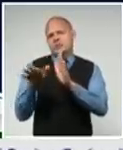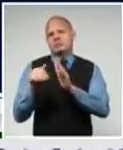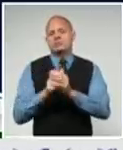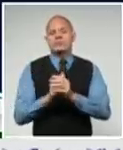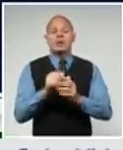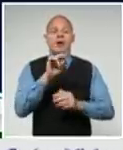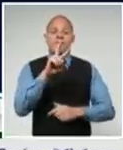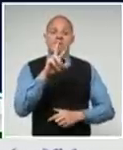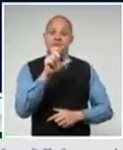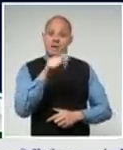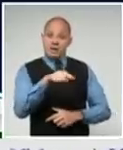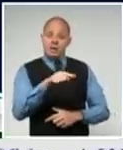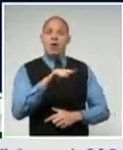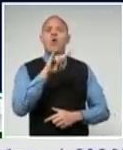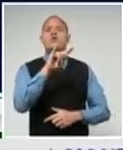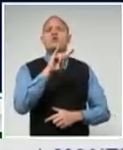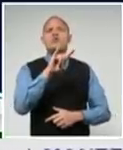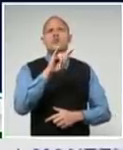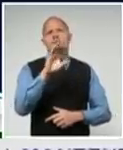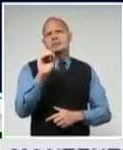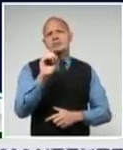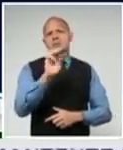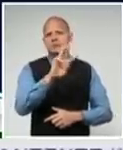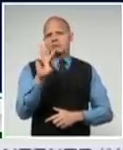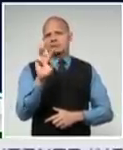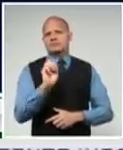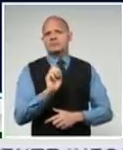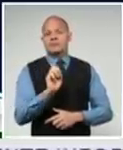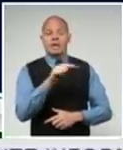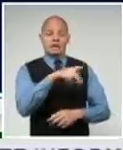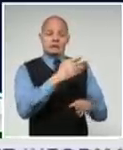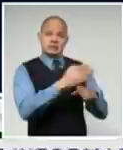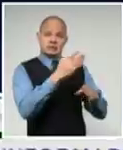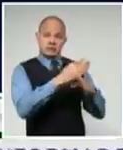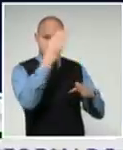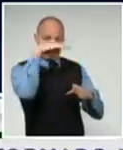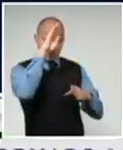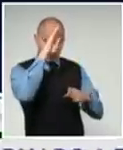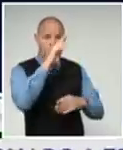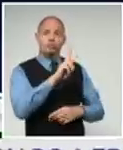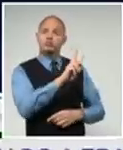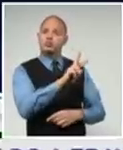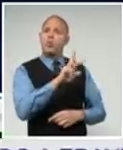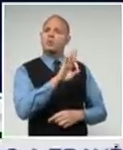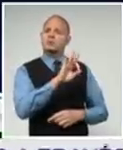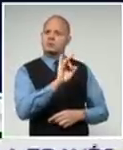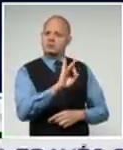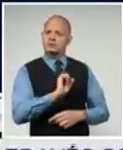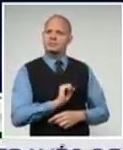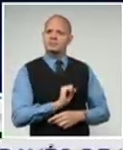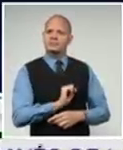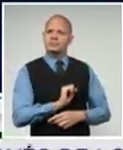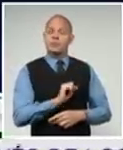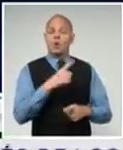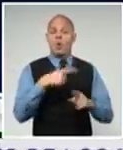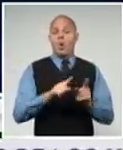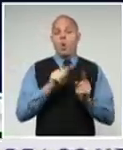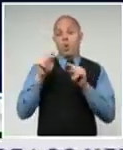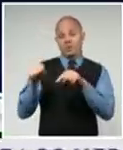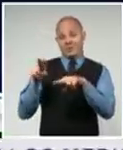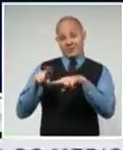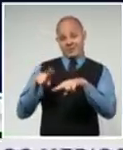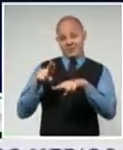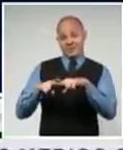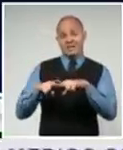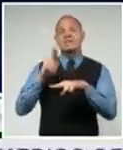y el de Santiago de Cuba, 287. En el Hospital Naval,